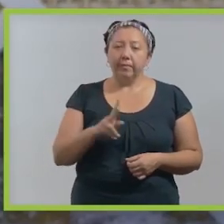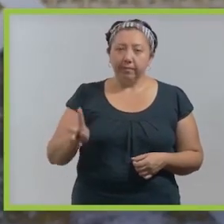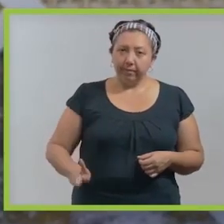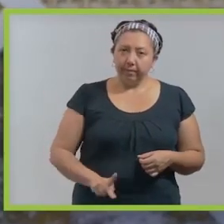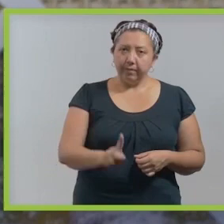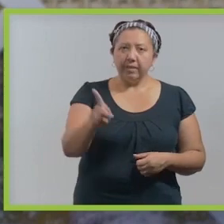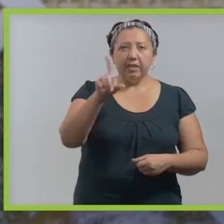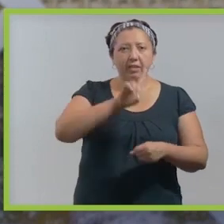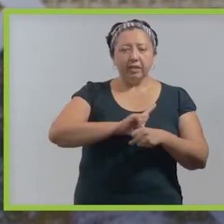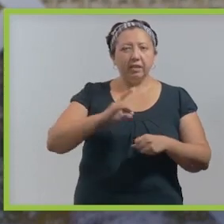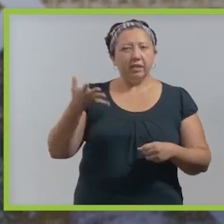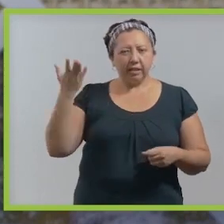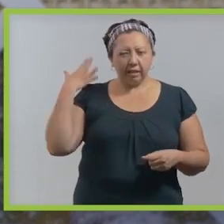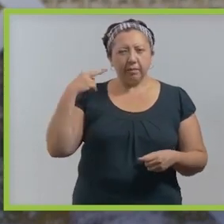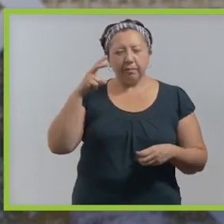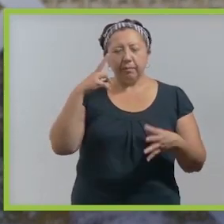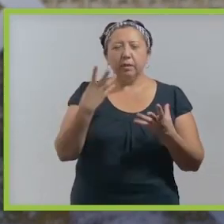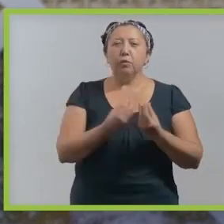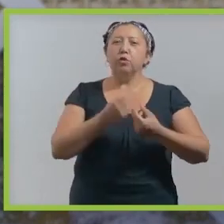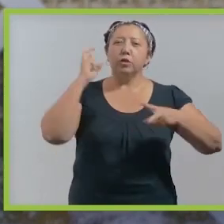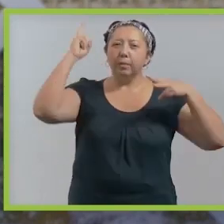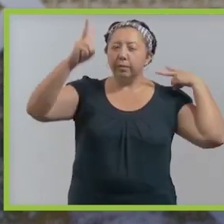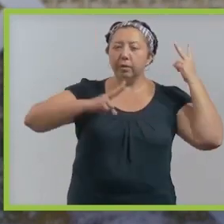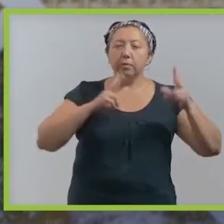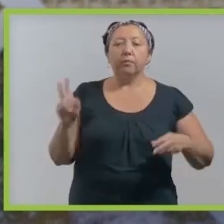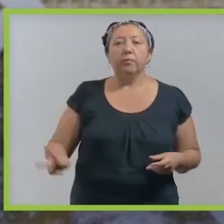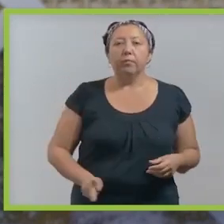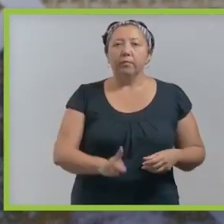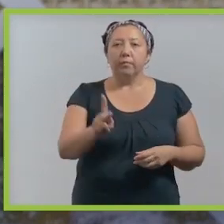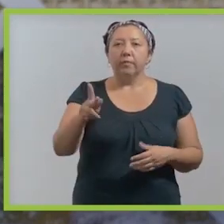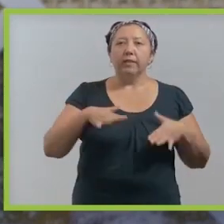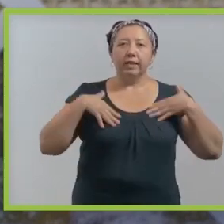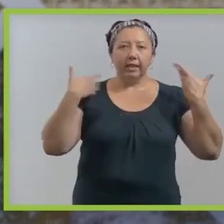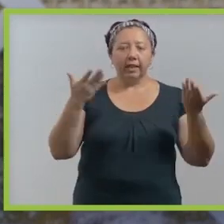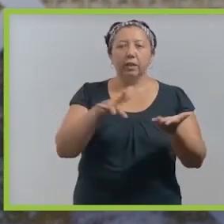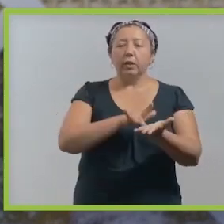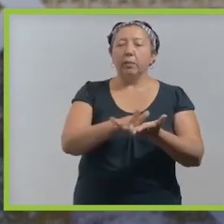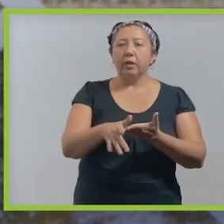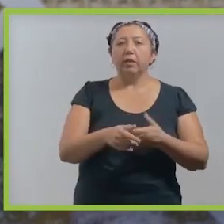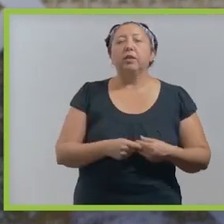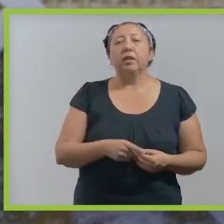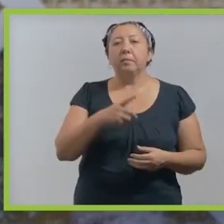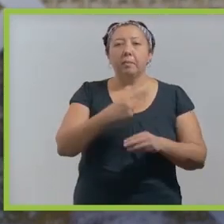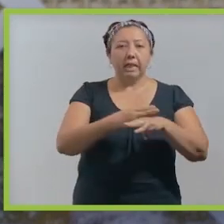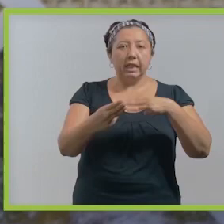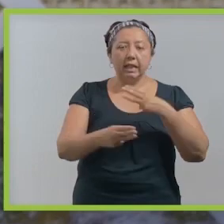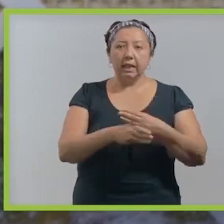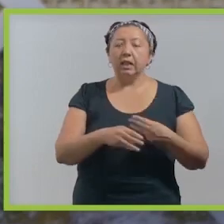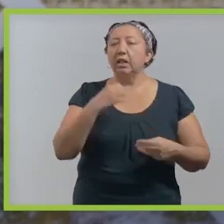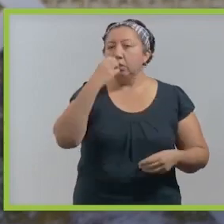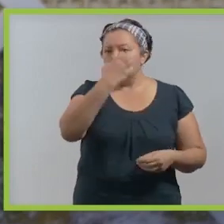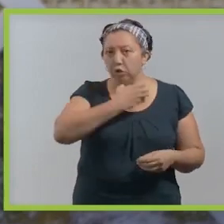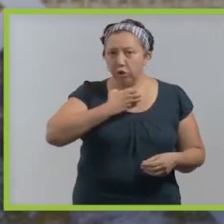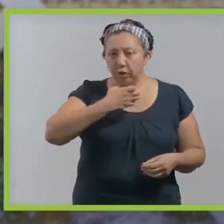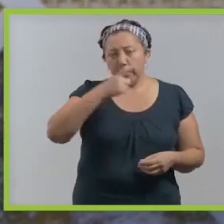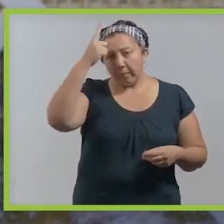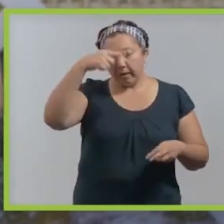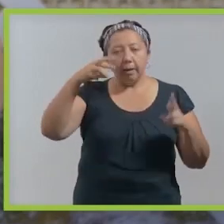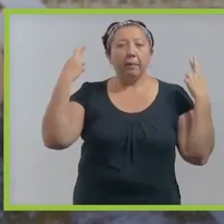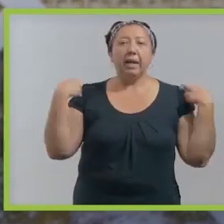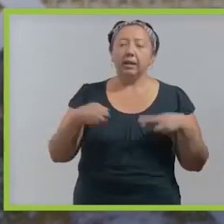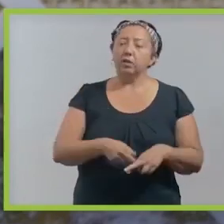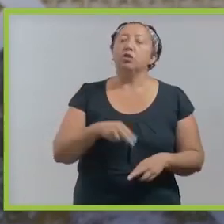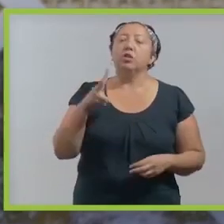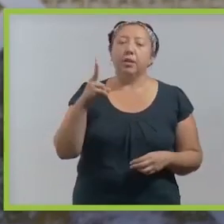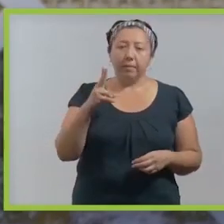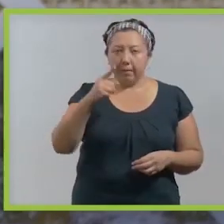del estado. Hace unos días vimos que estuvo visitando varios municipios, entregando apoyos, entre ellos material escolar para maestros,